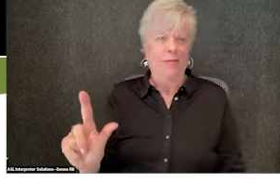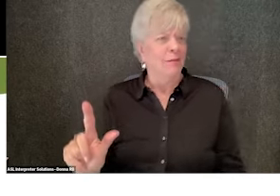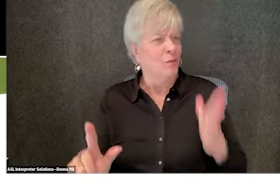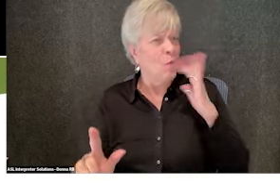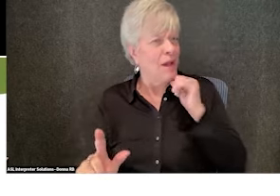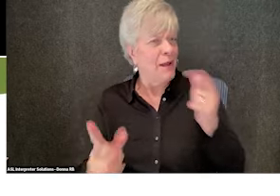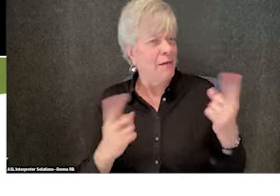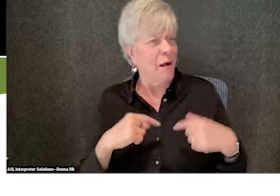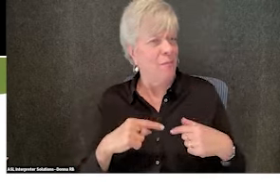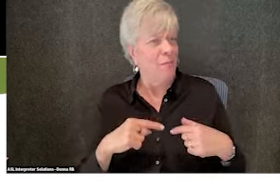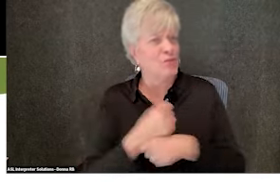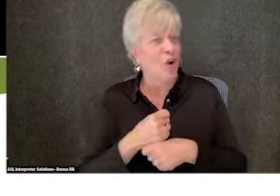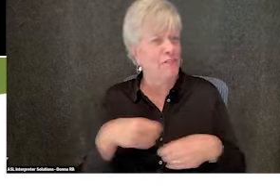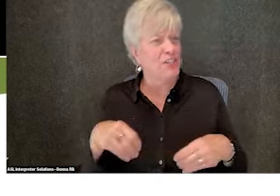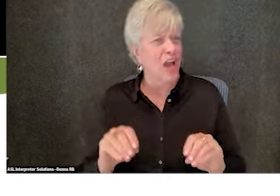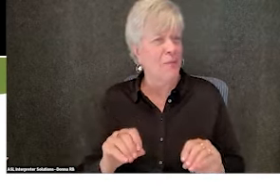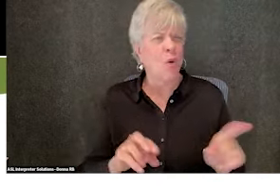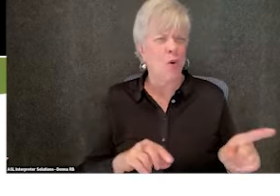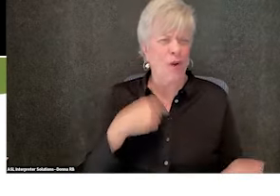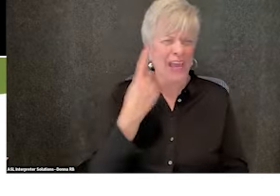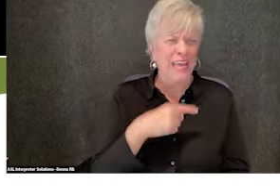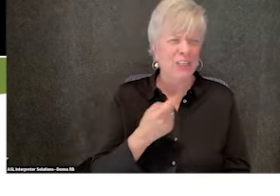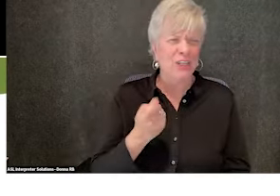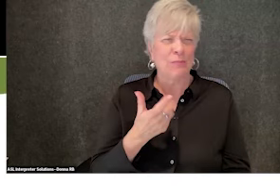variado de su rutina.